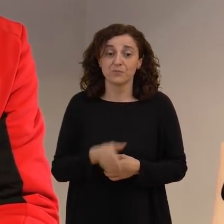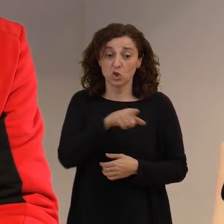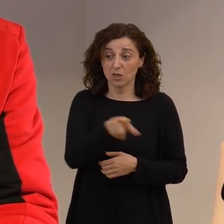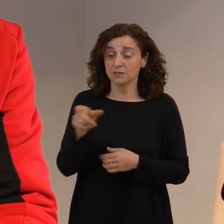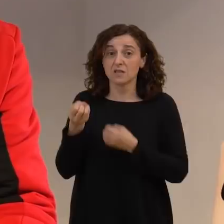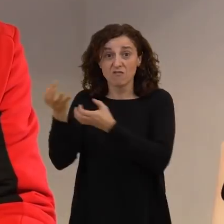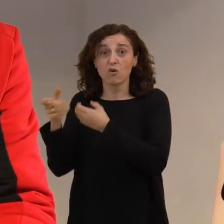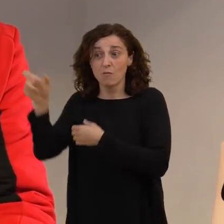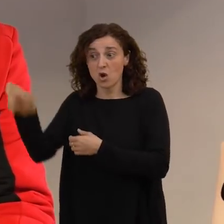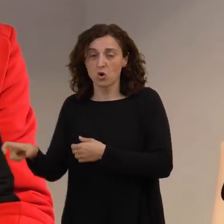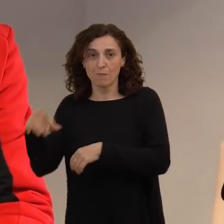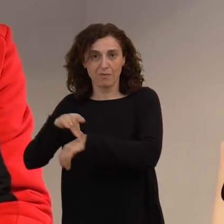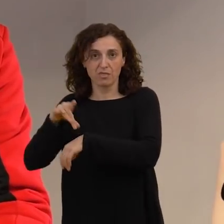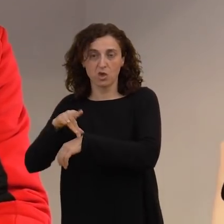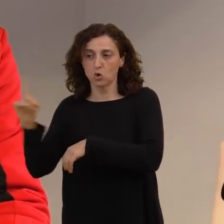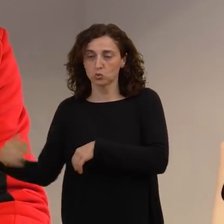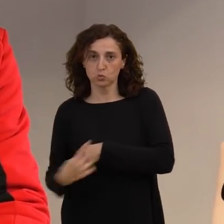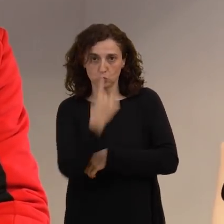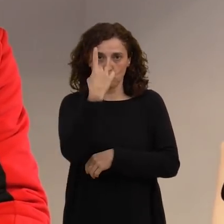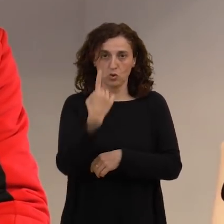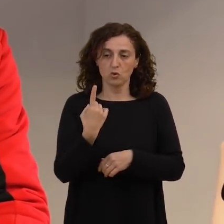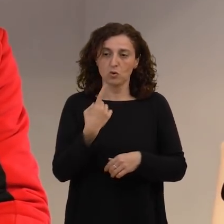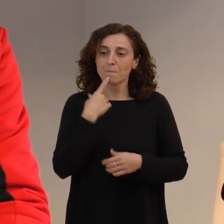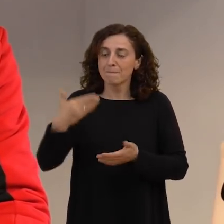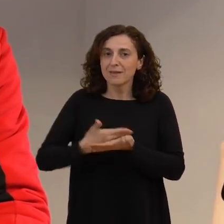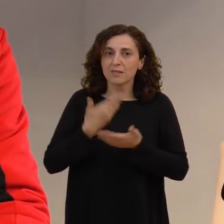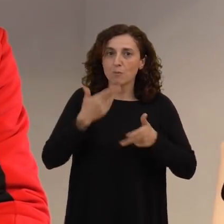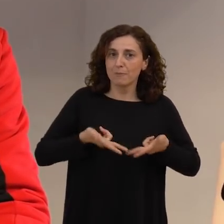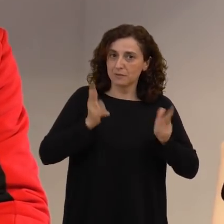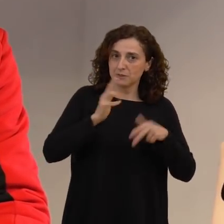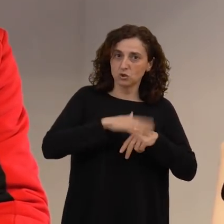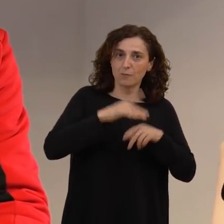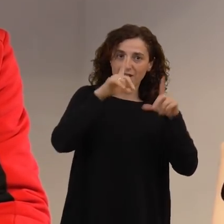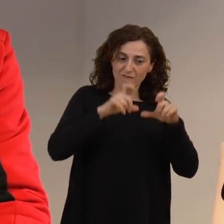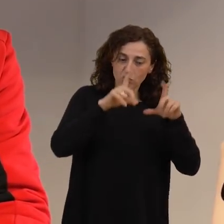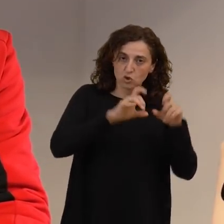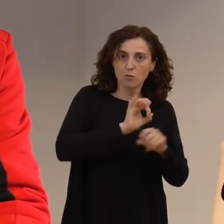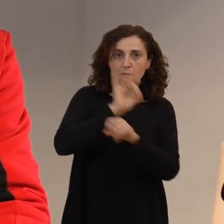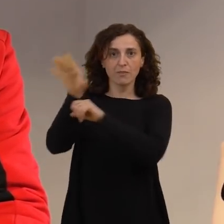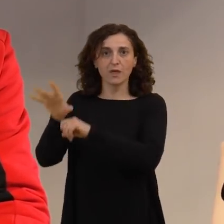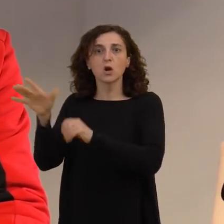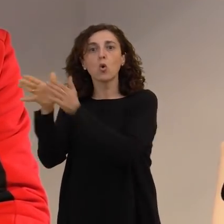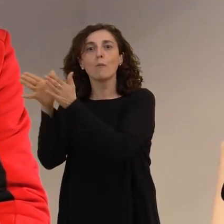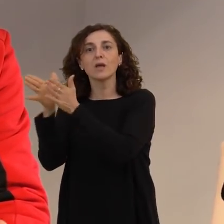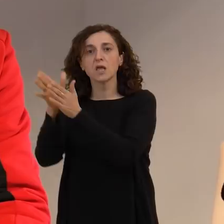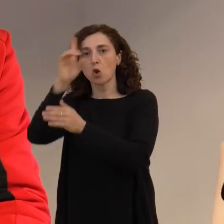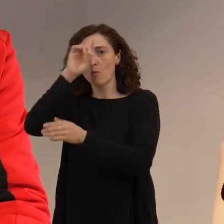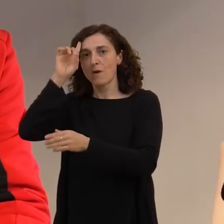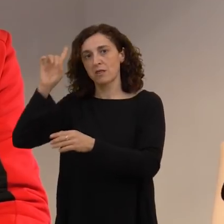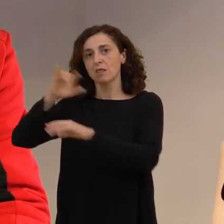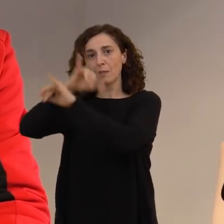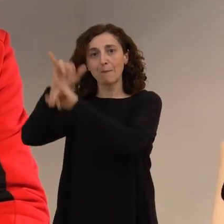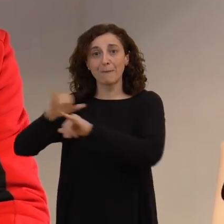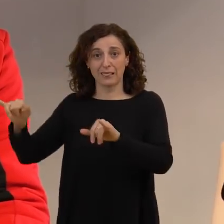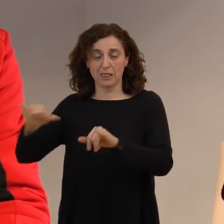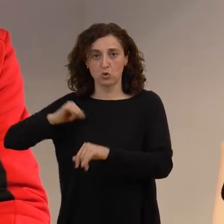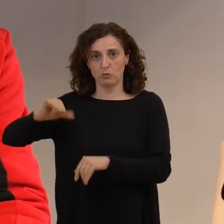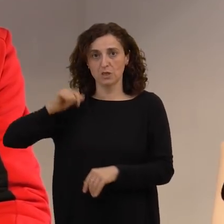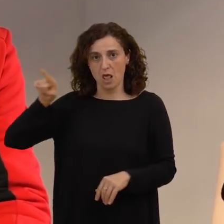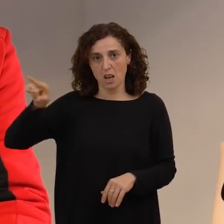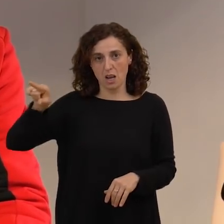le informaron, subió, me pidió permiso que sí le podíamos sacar unas fotos al niño para mandárselas a un compañero en Madrid, en la paz,